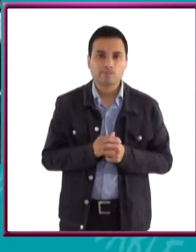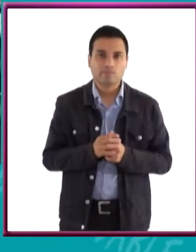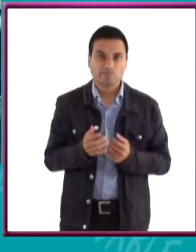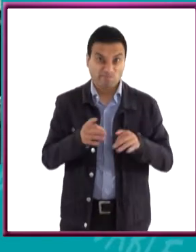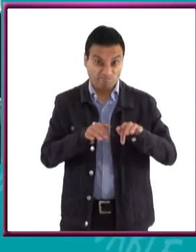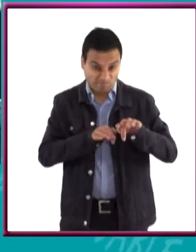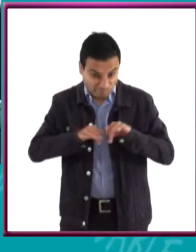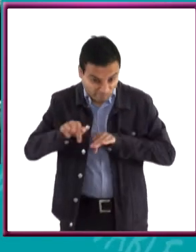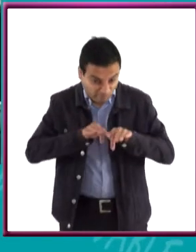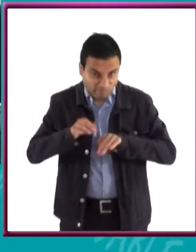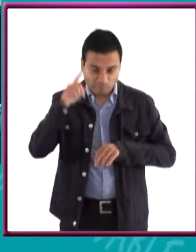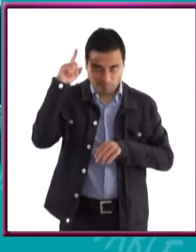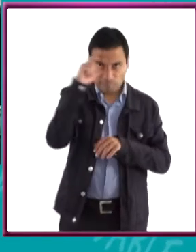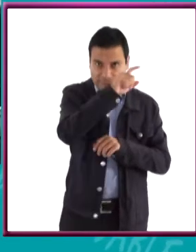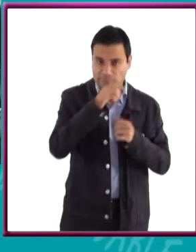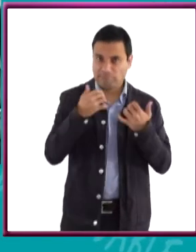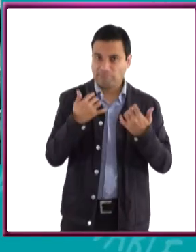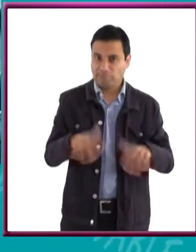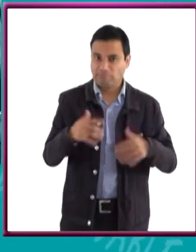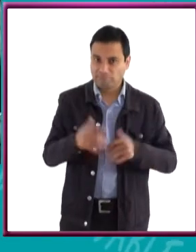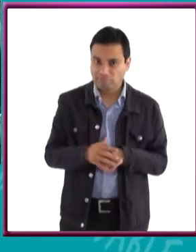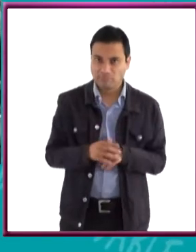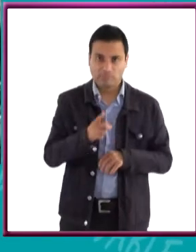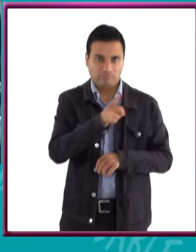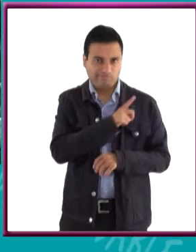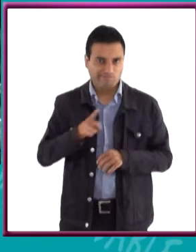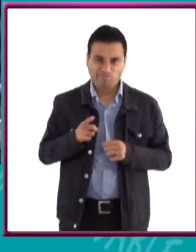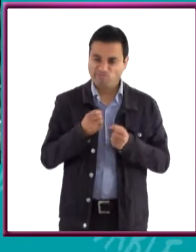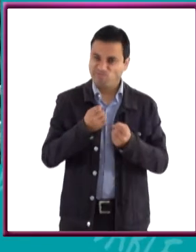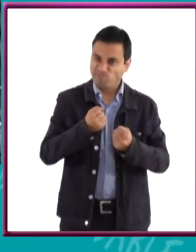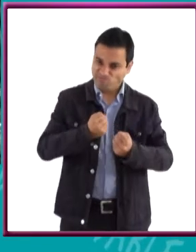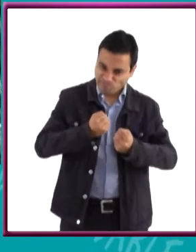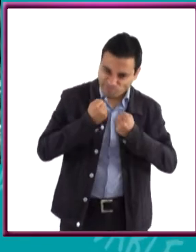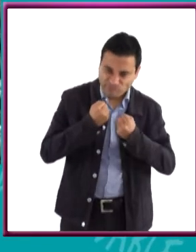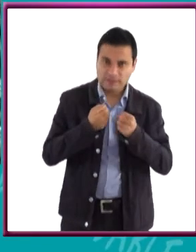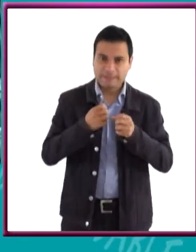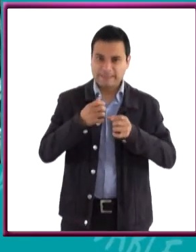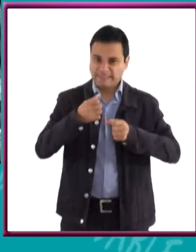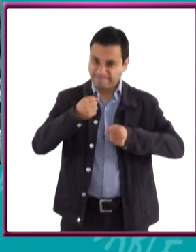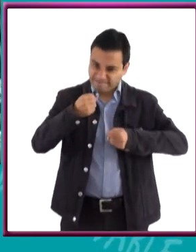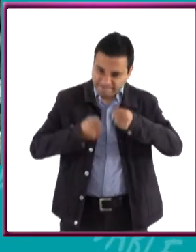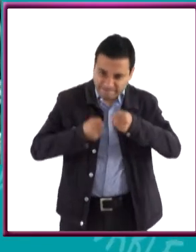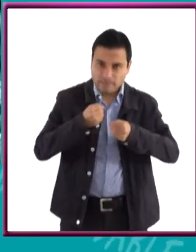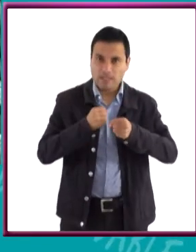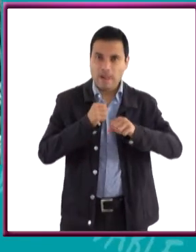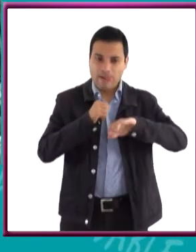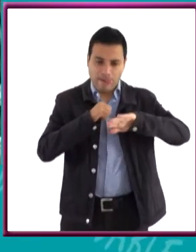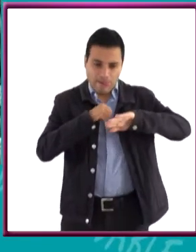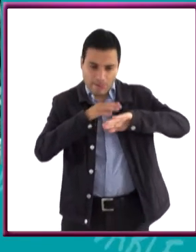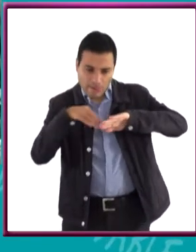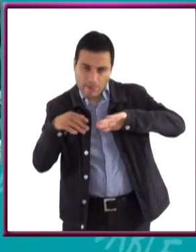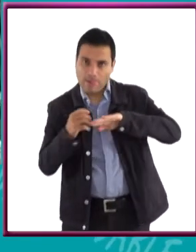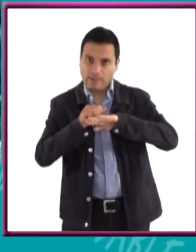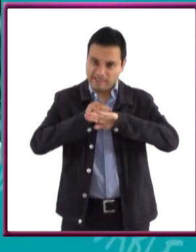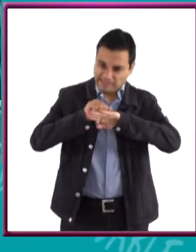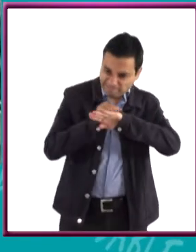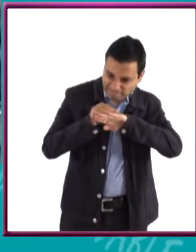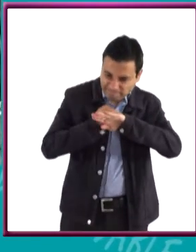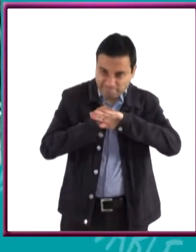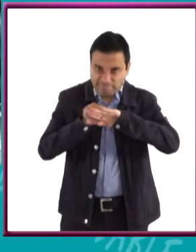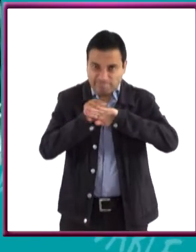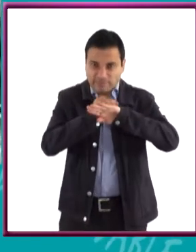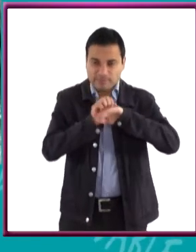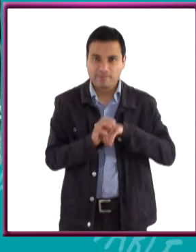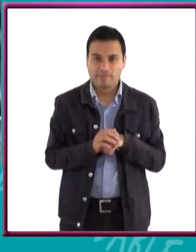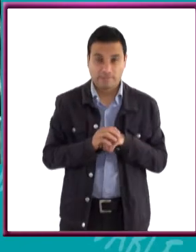física que implica su trabajo, el ritmo y la fuerza que necesita para aplicar la pintura, cepillar o pulir